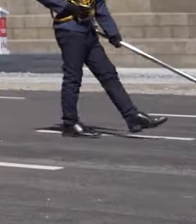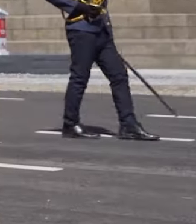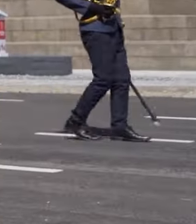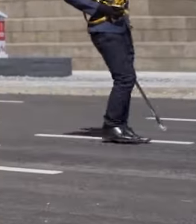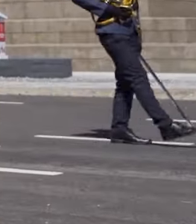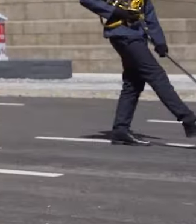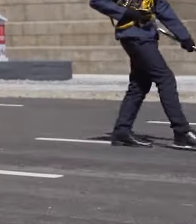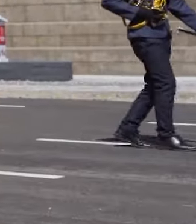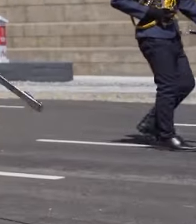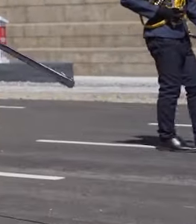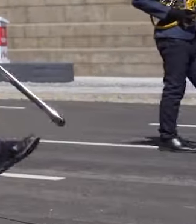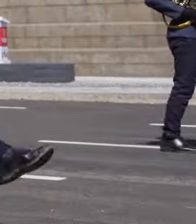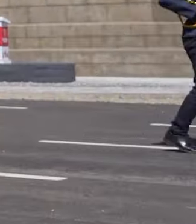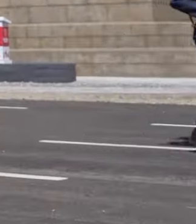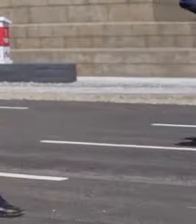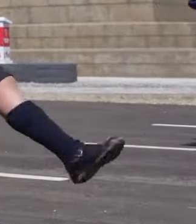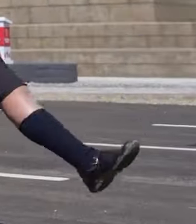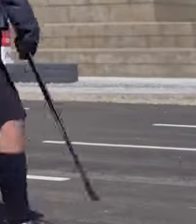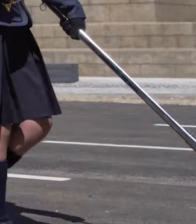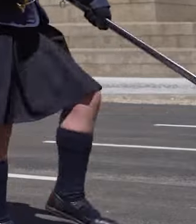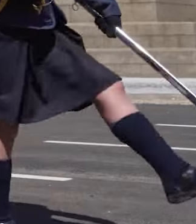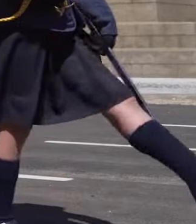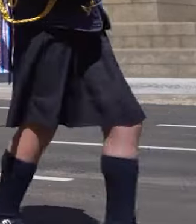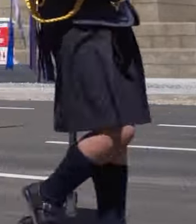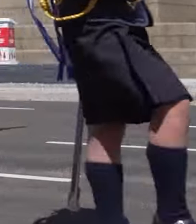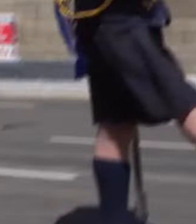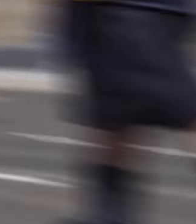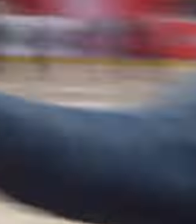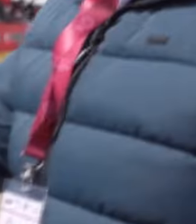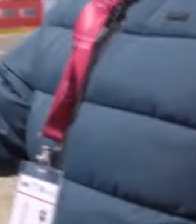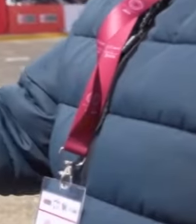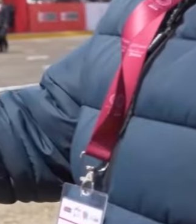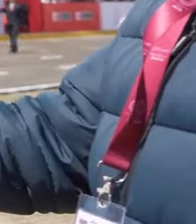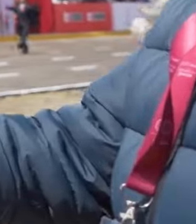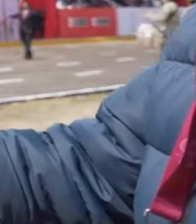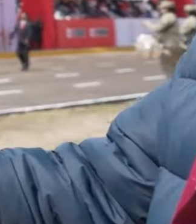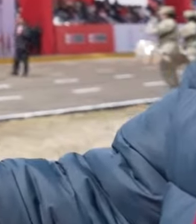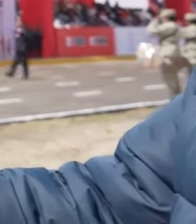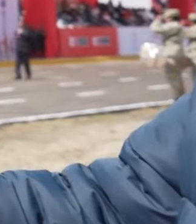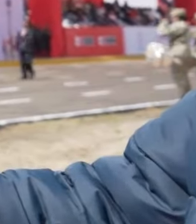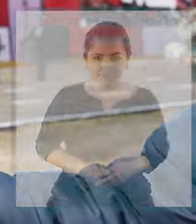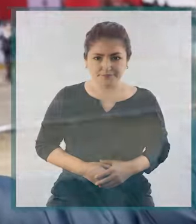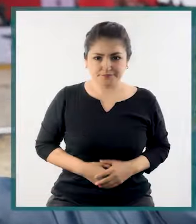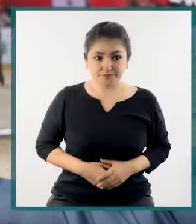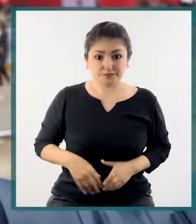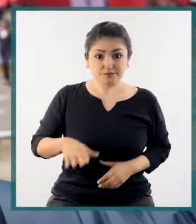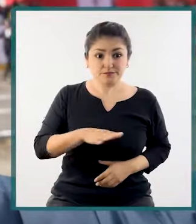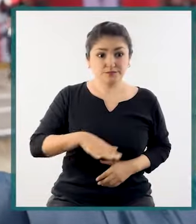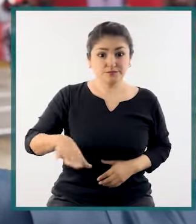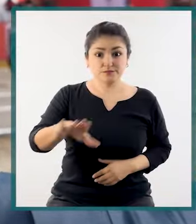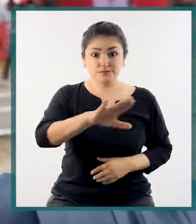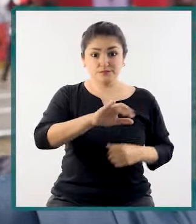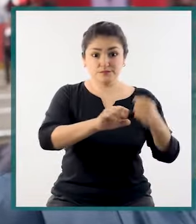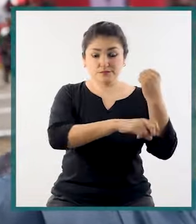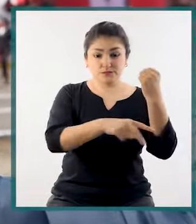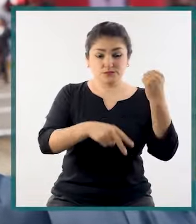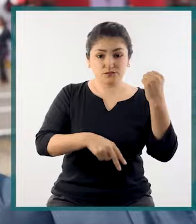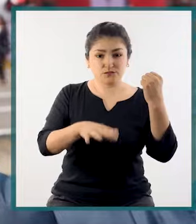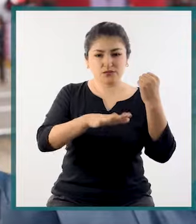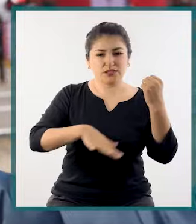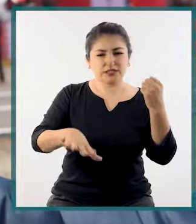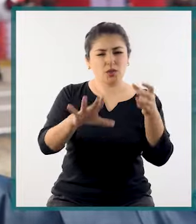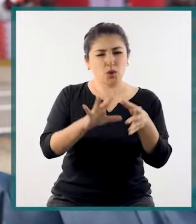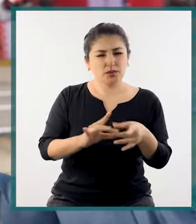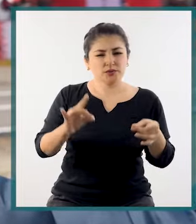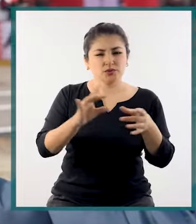Ahí están los alumnos llevando consigo los gallardetes ganados. Estamos constituidos en el Santuario Histórico de Chacamarca contemplando